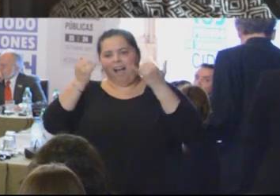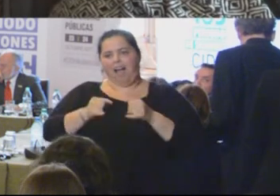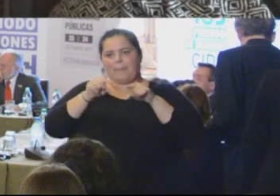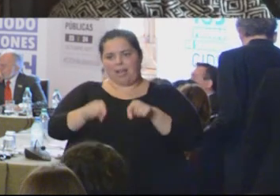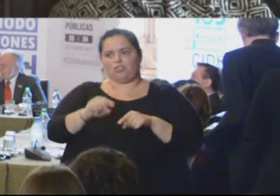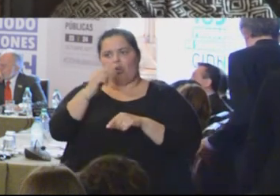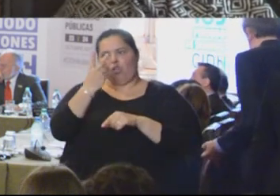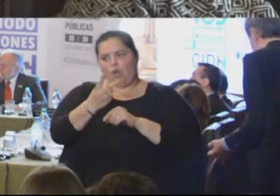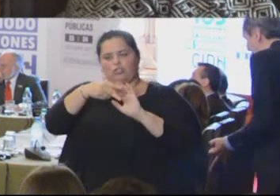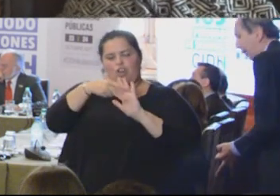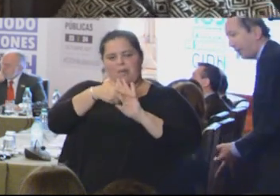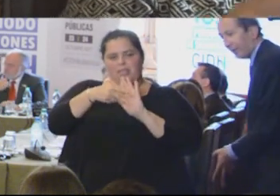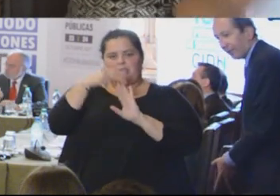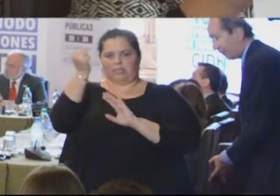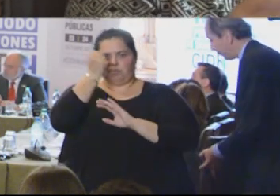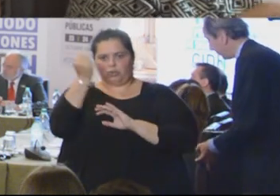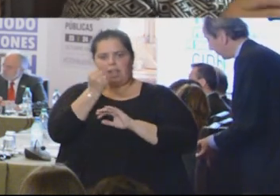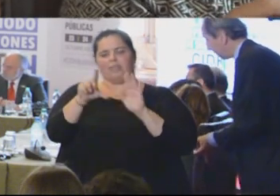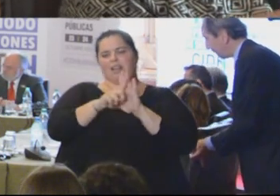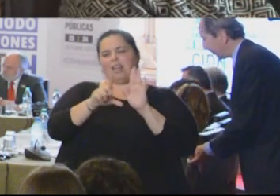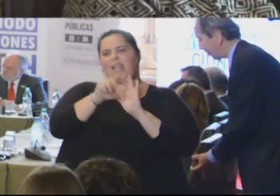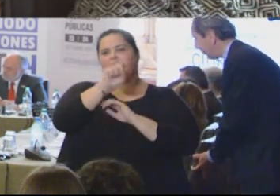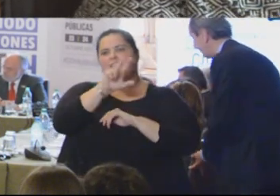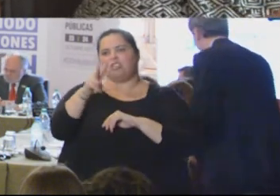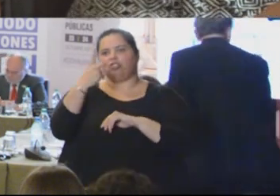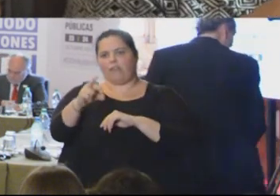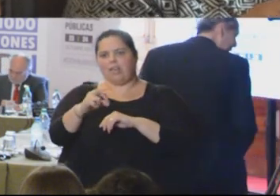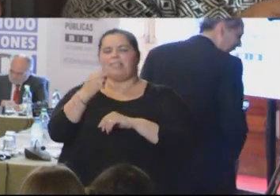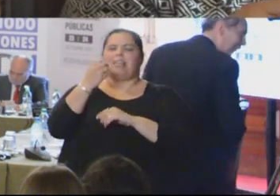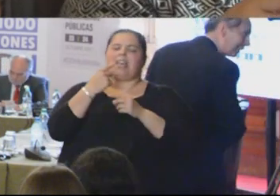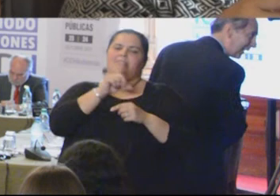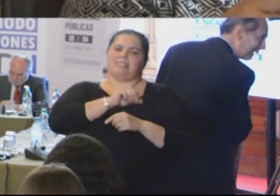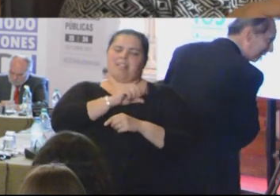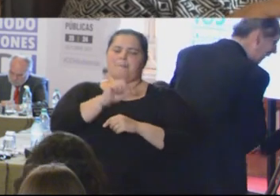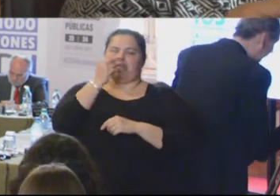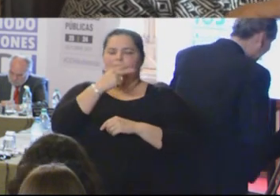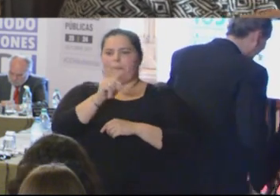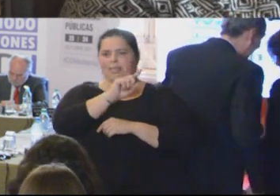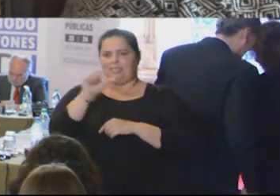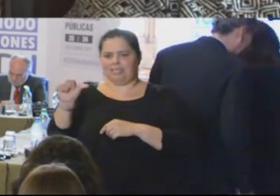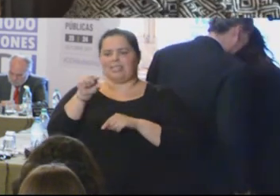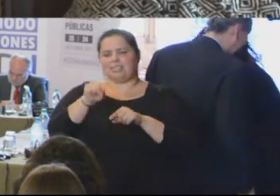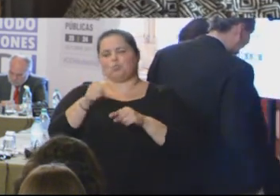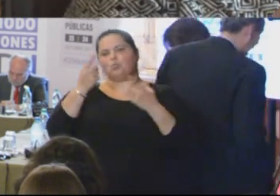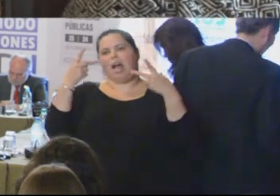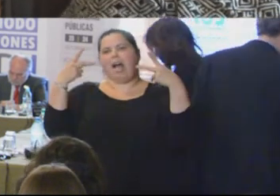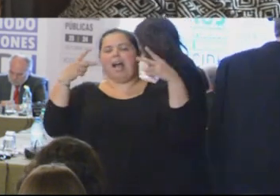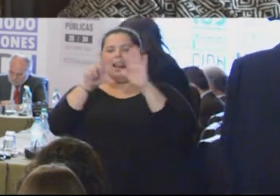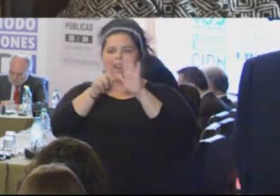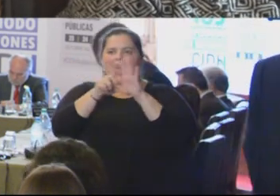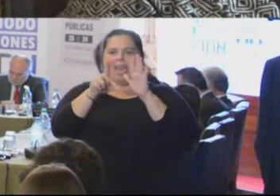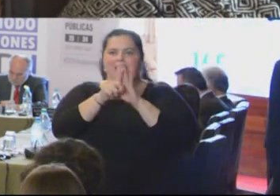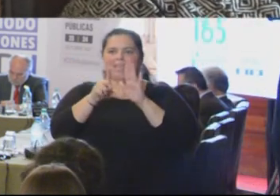relevantes primero la ley 18 20 de diciembre de 2016 ley de amnistía que dispone que miembros de la fuerza pública